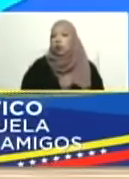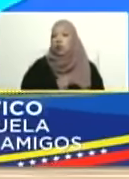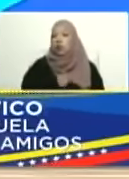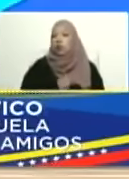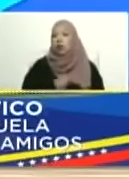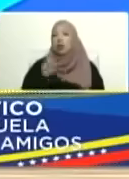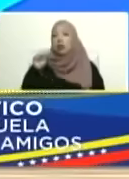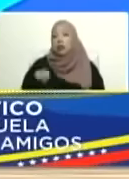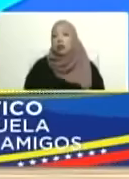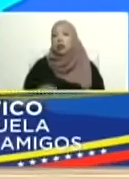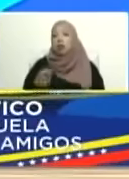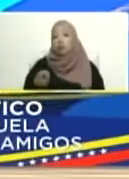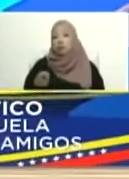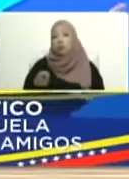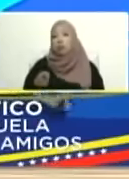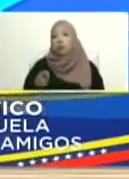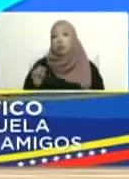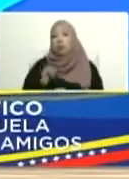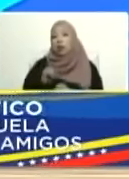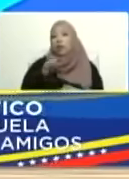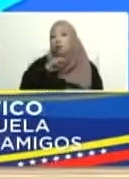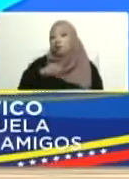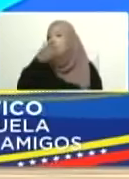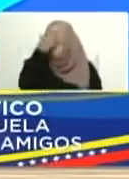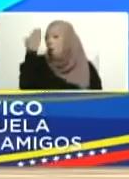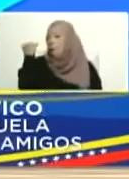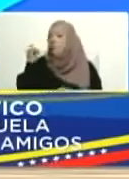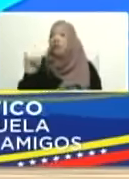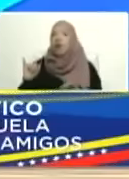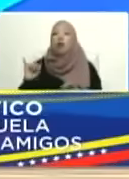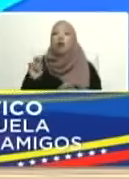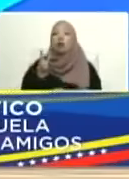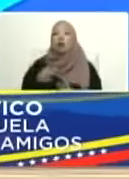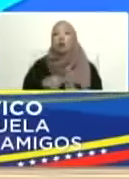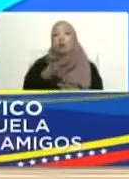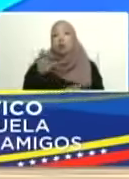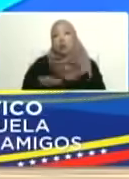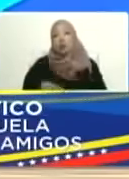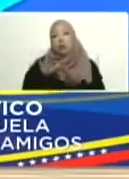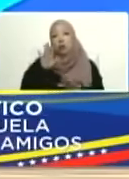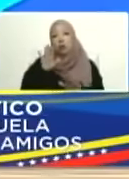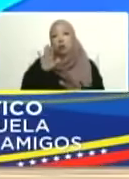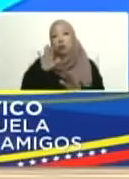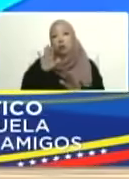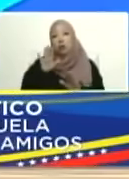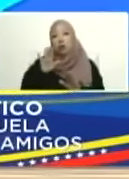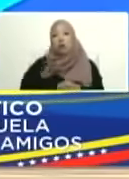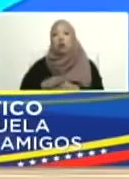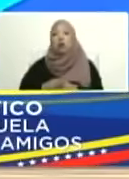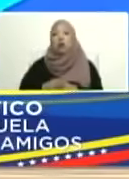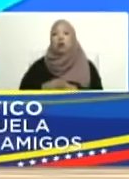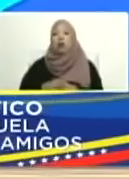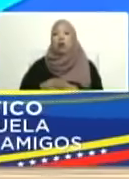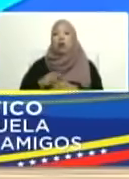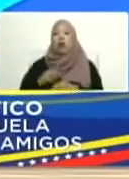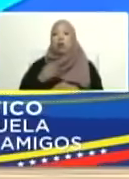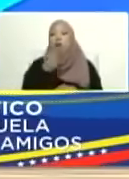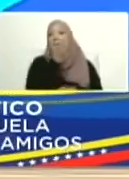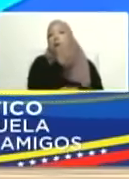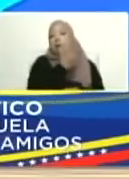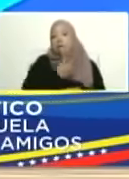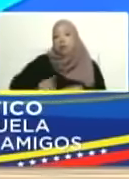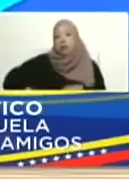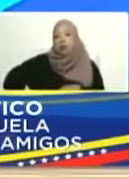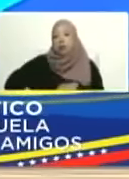dicho y hecho, pero eso ya es historia. En el mismo 2015 llega a Guyana un